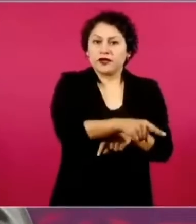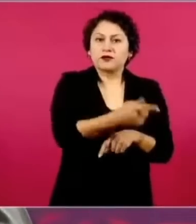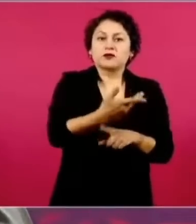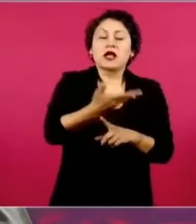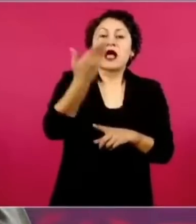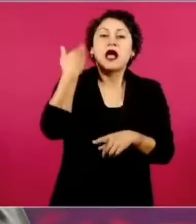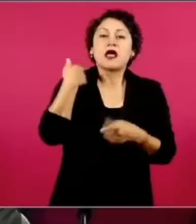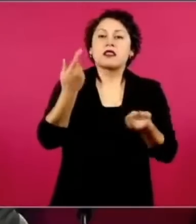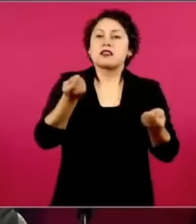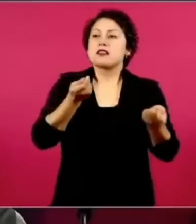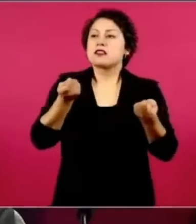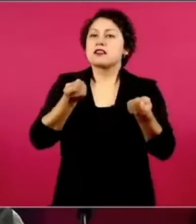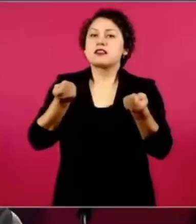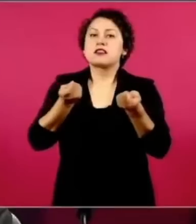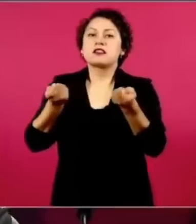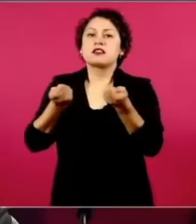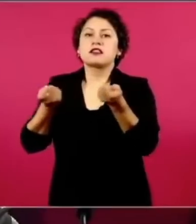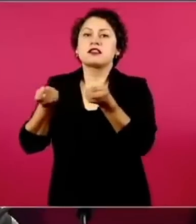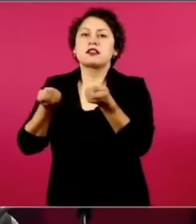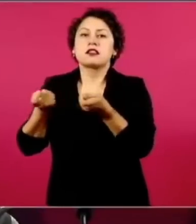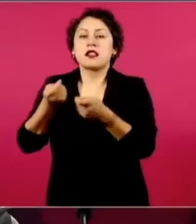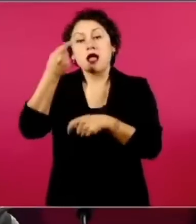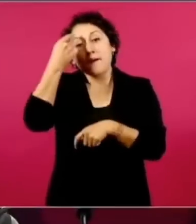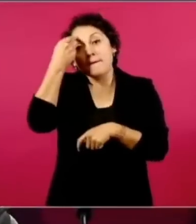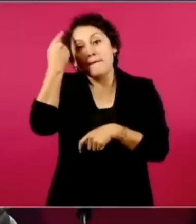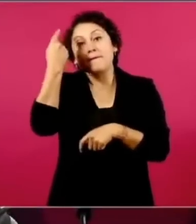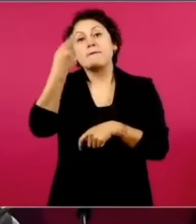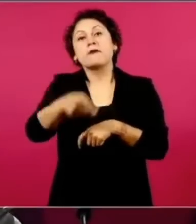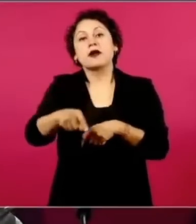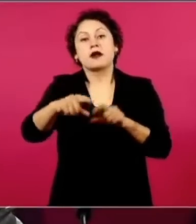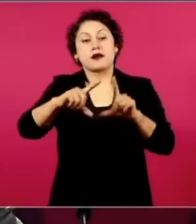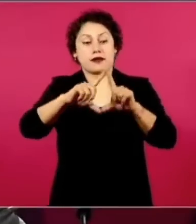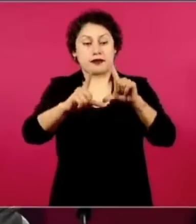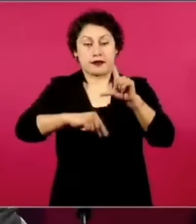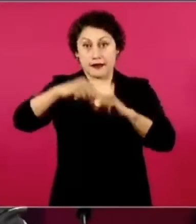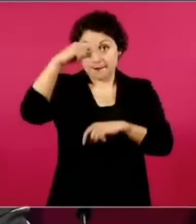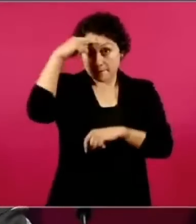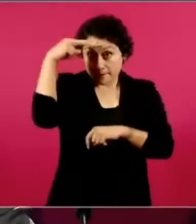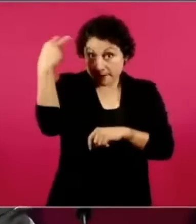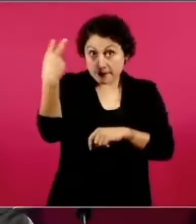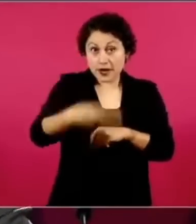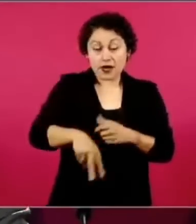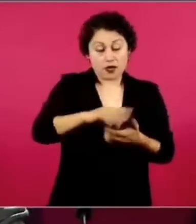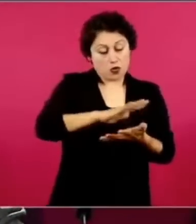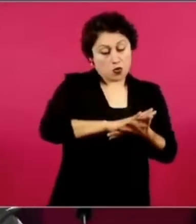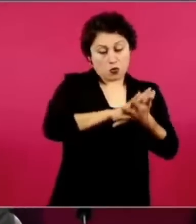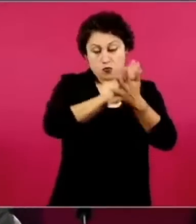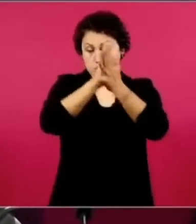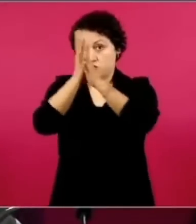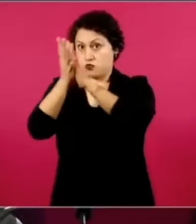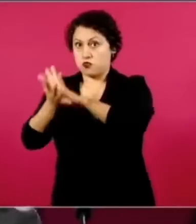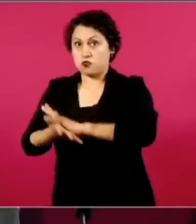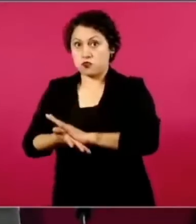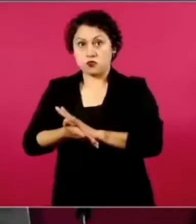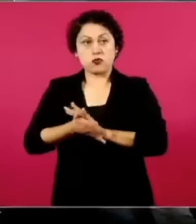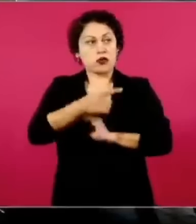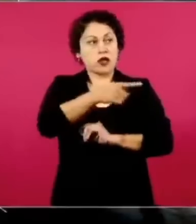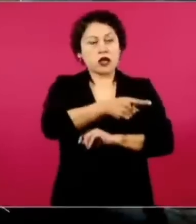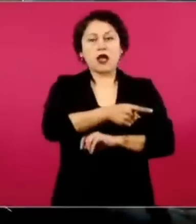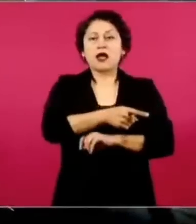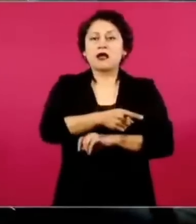evitar la transformación de México, lo que se ha logrado hasta ahora por